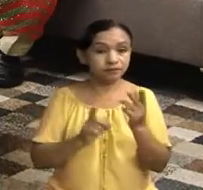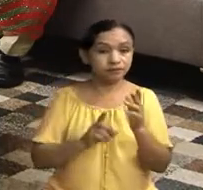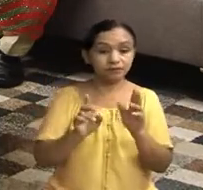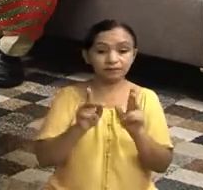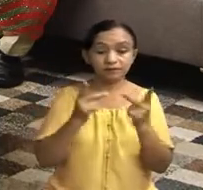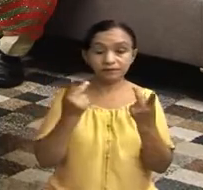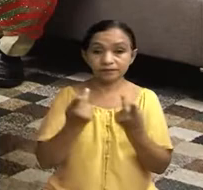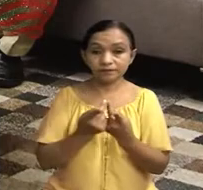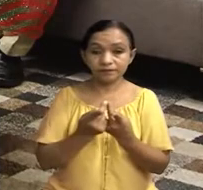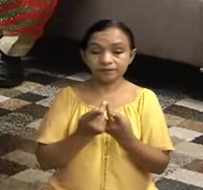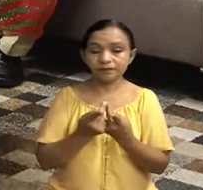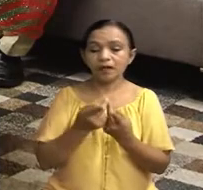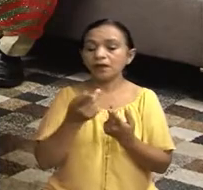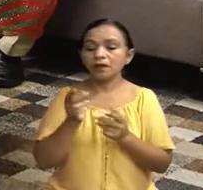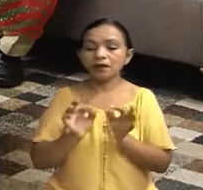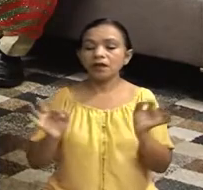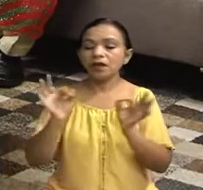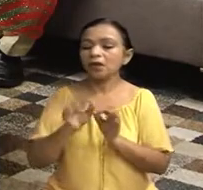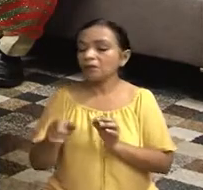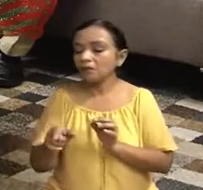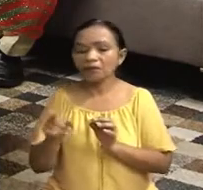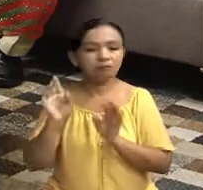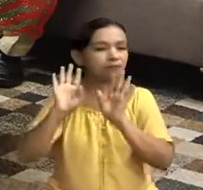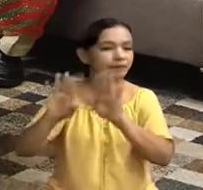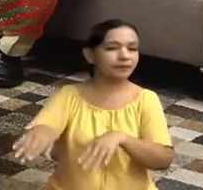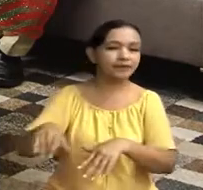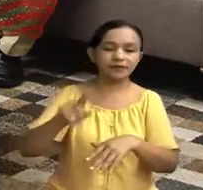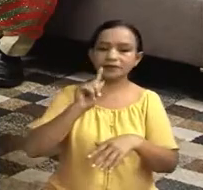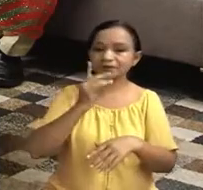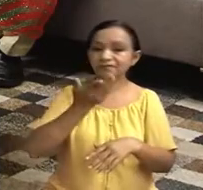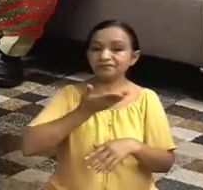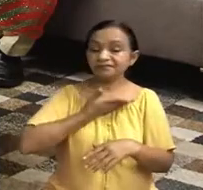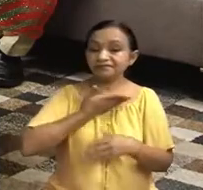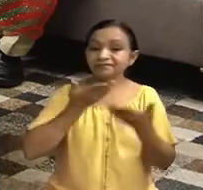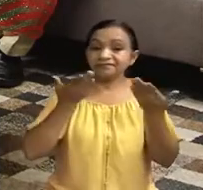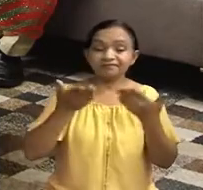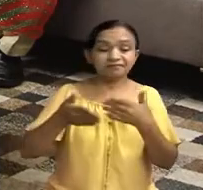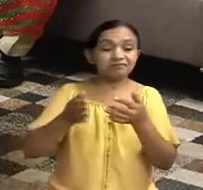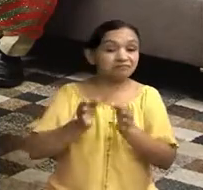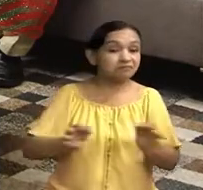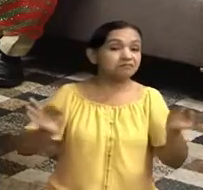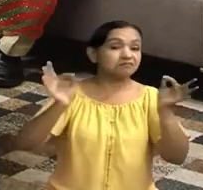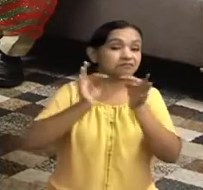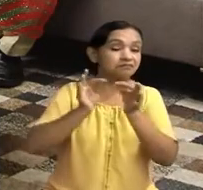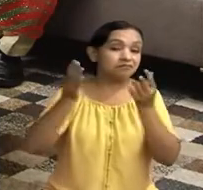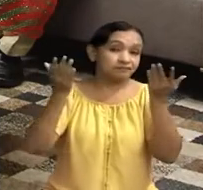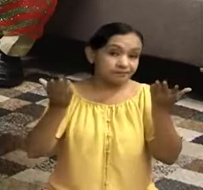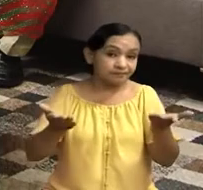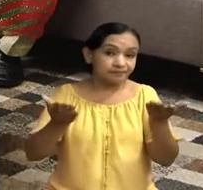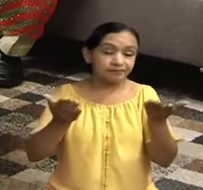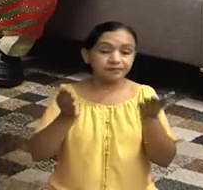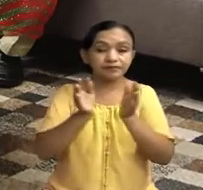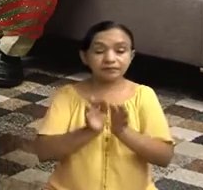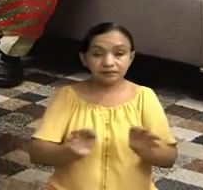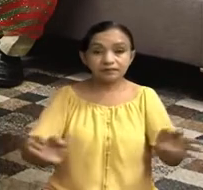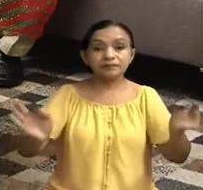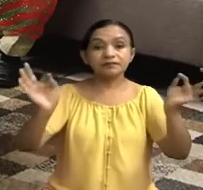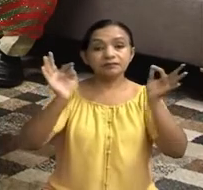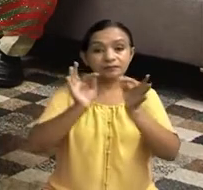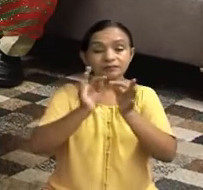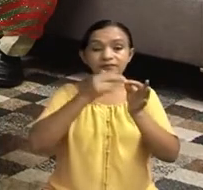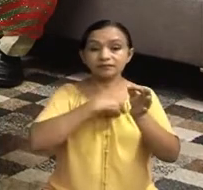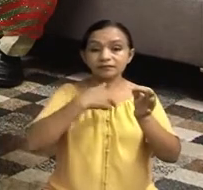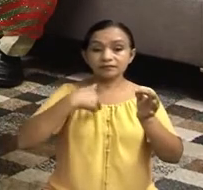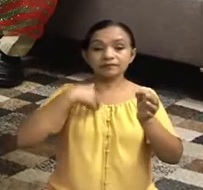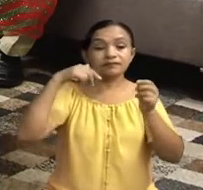golpea a los pueblos no es noticia y no es de interés de los organismos. Hay un apagón informativo. Entonces ahí está, pero bueno, lo importante es lo que está